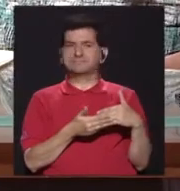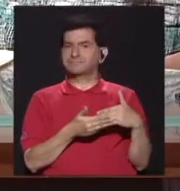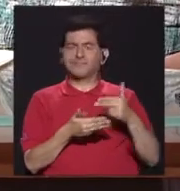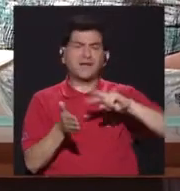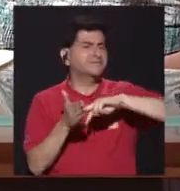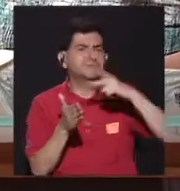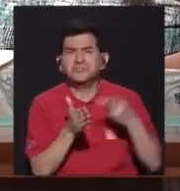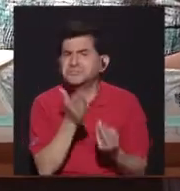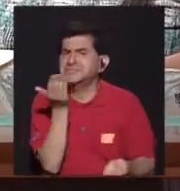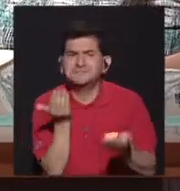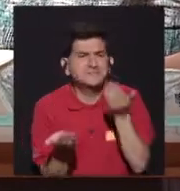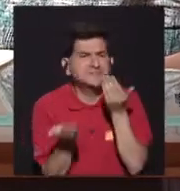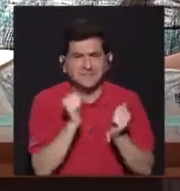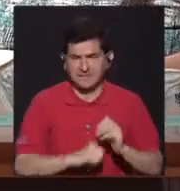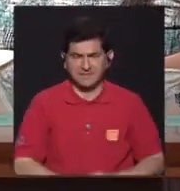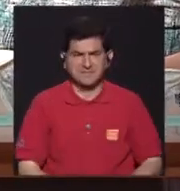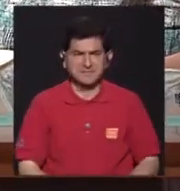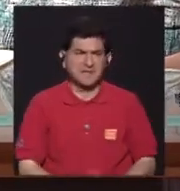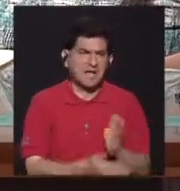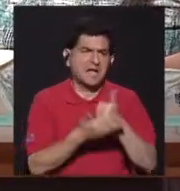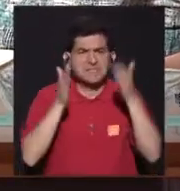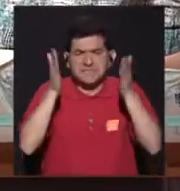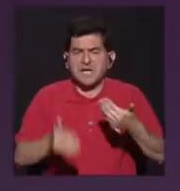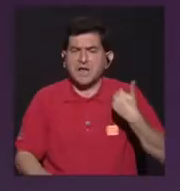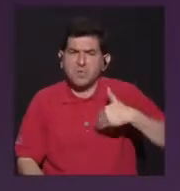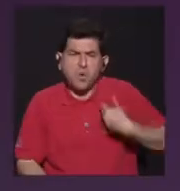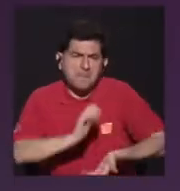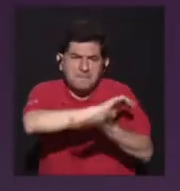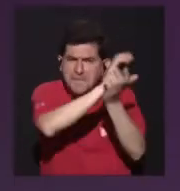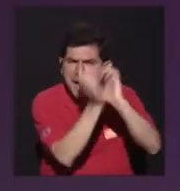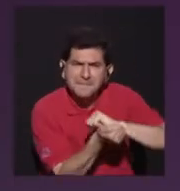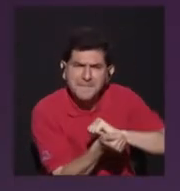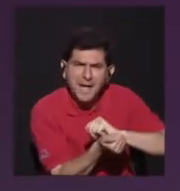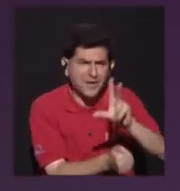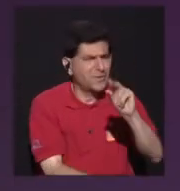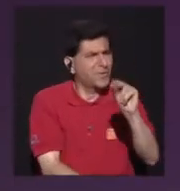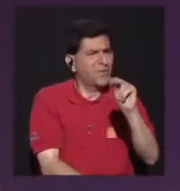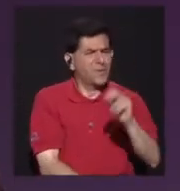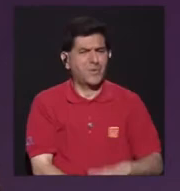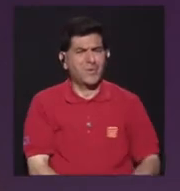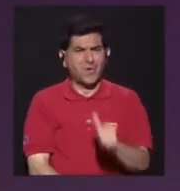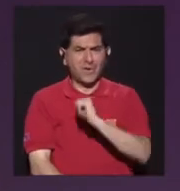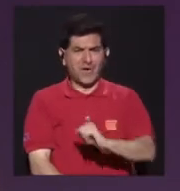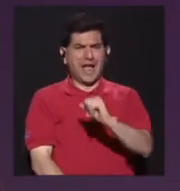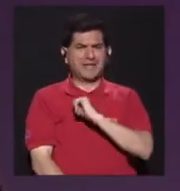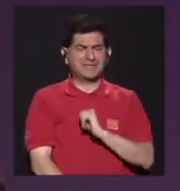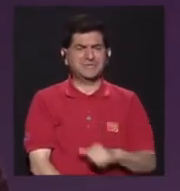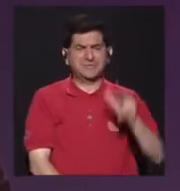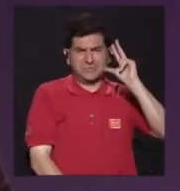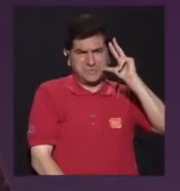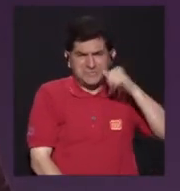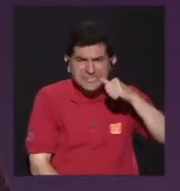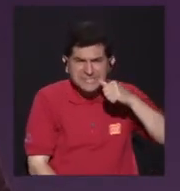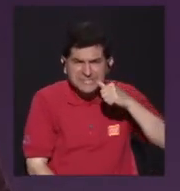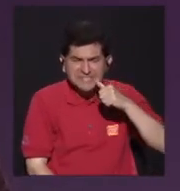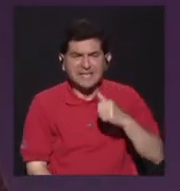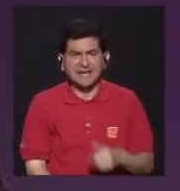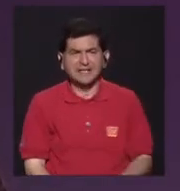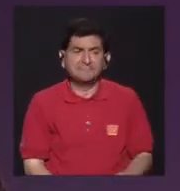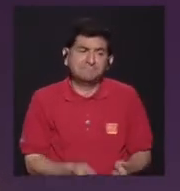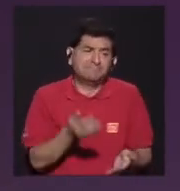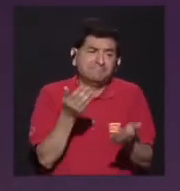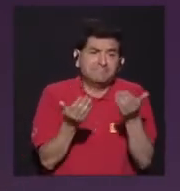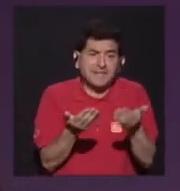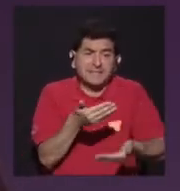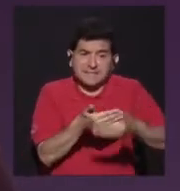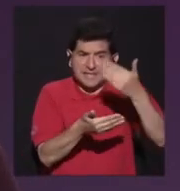es que algunos hombres están haciendo este cambio, sino que estas actitudes tal vez machistas